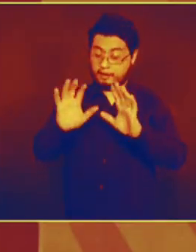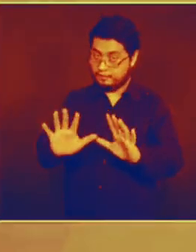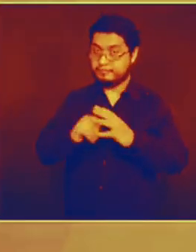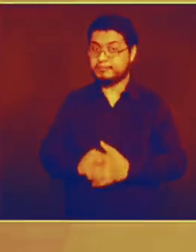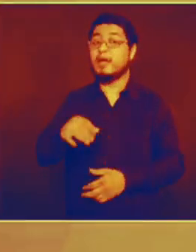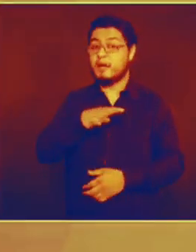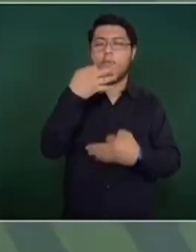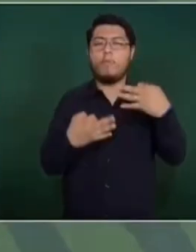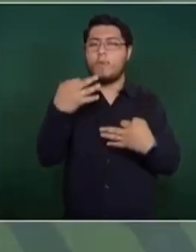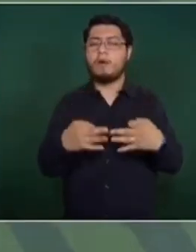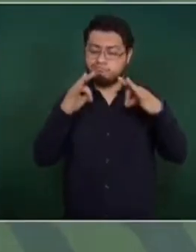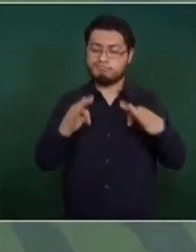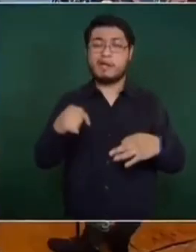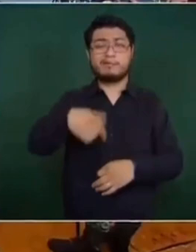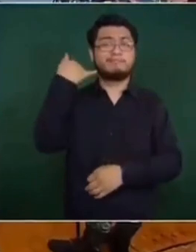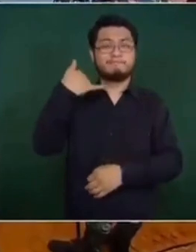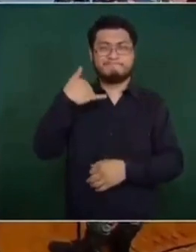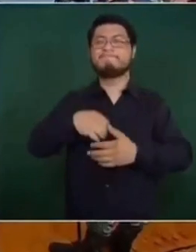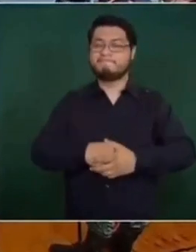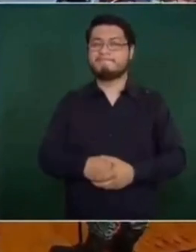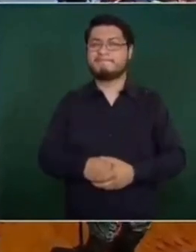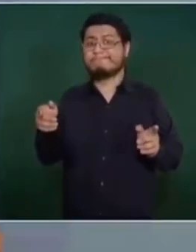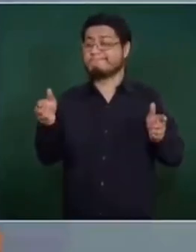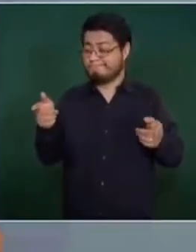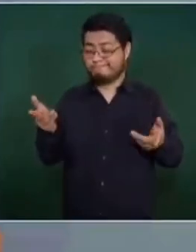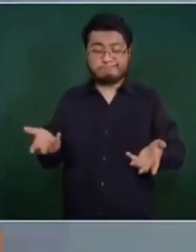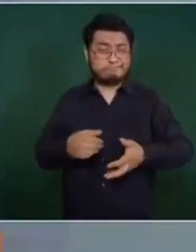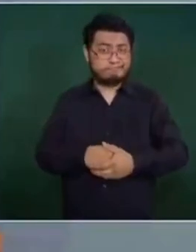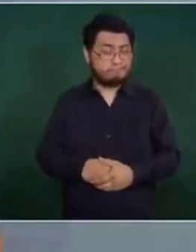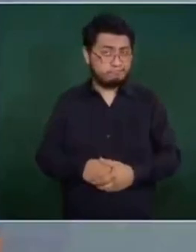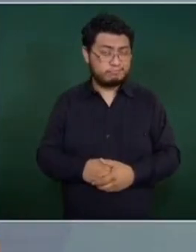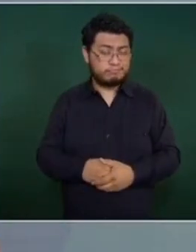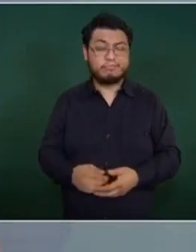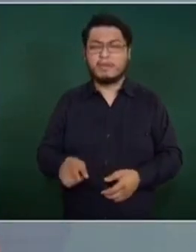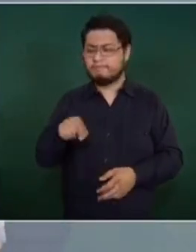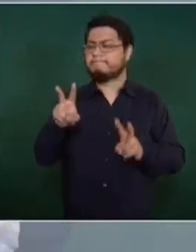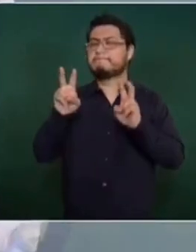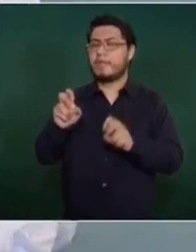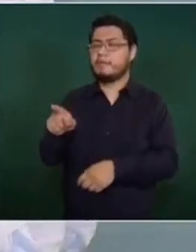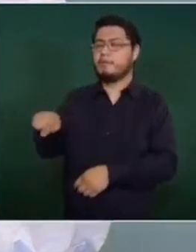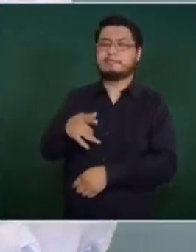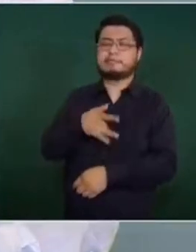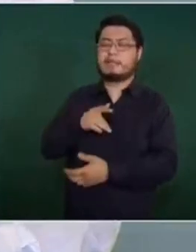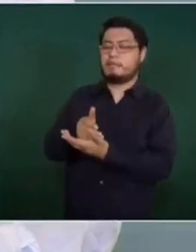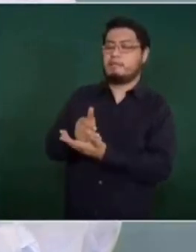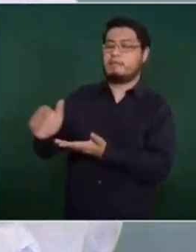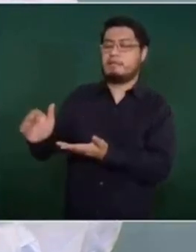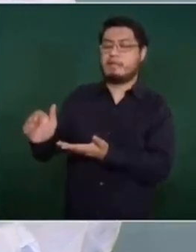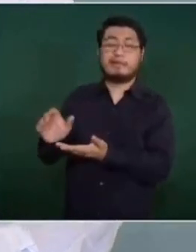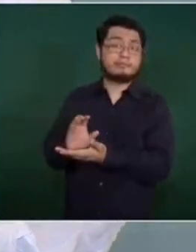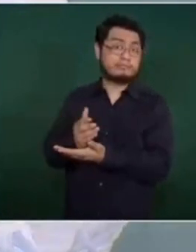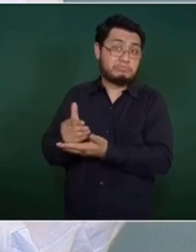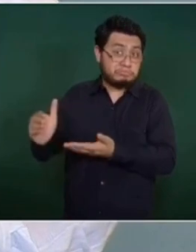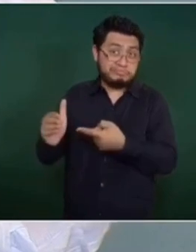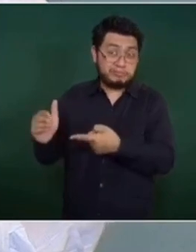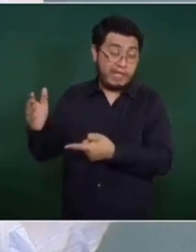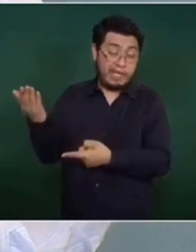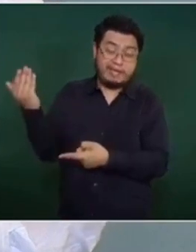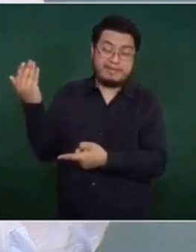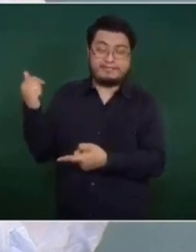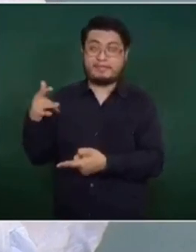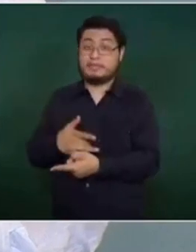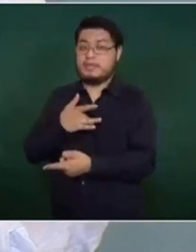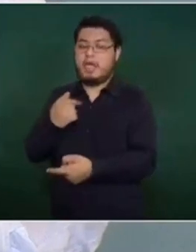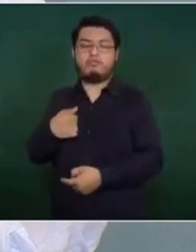sí hay mucho aspiracionismo. Pero eso es lo que pasa. El que se sienten desplazados, los que antes